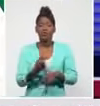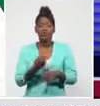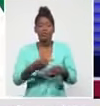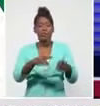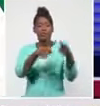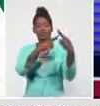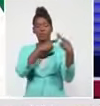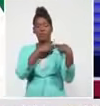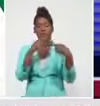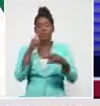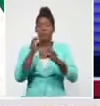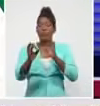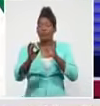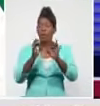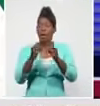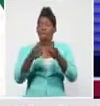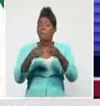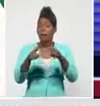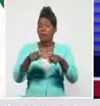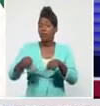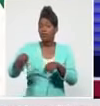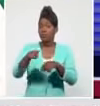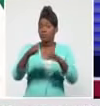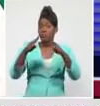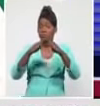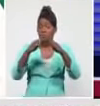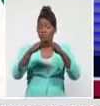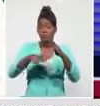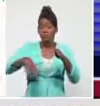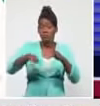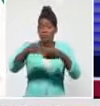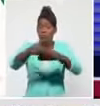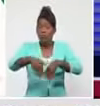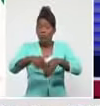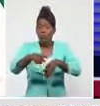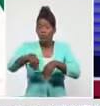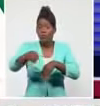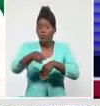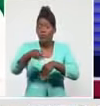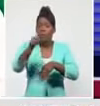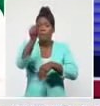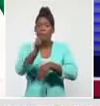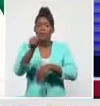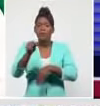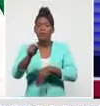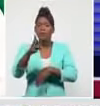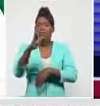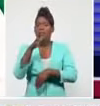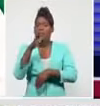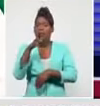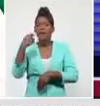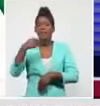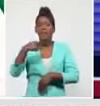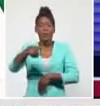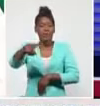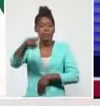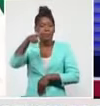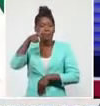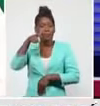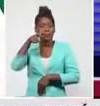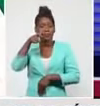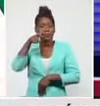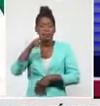en la cuadra. Es verdad que a lo mejor ese equipo básico de salud tiene un viajero, pero a lo mejor tiene 10